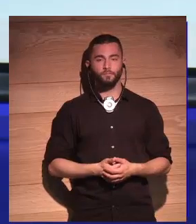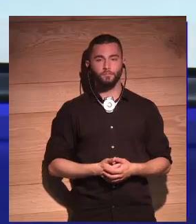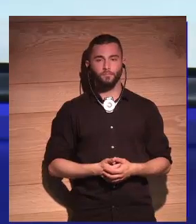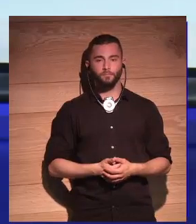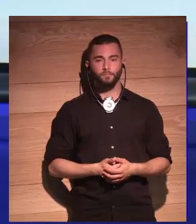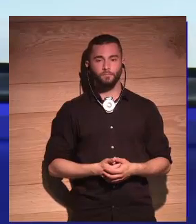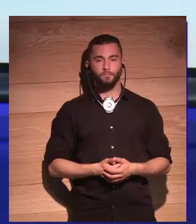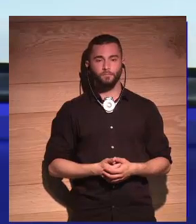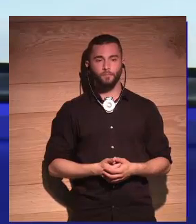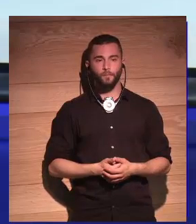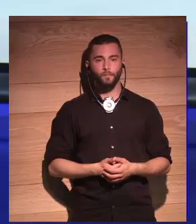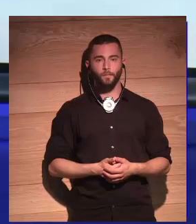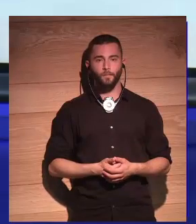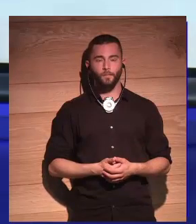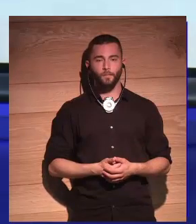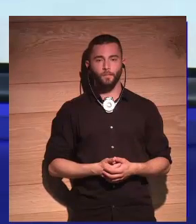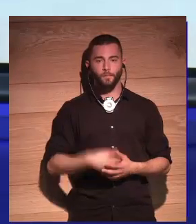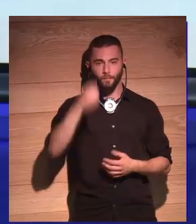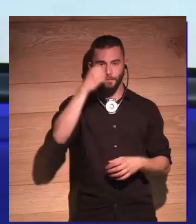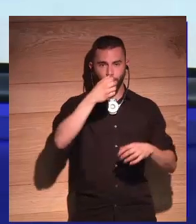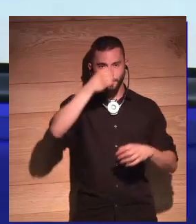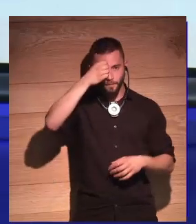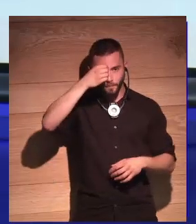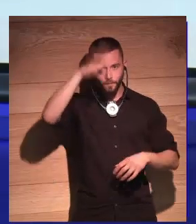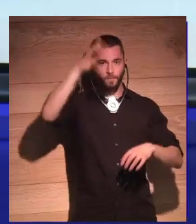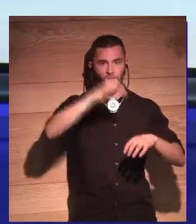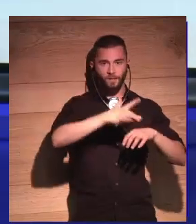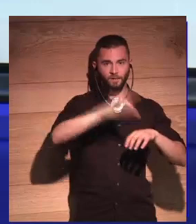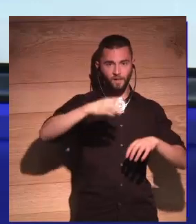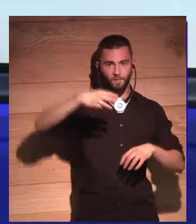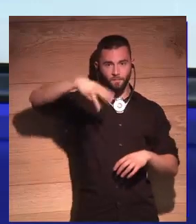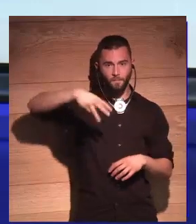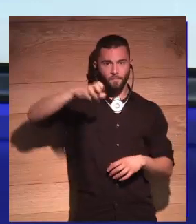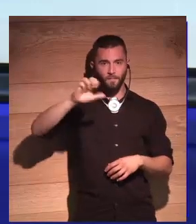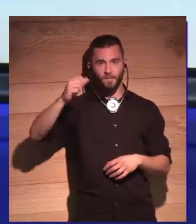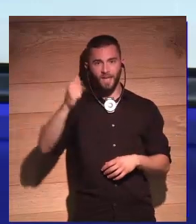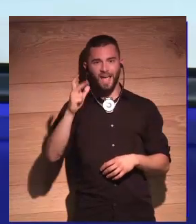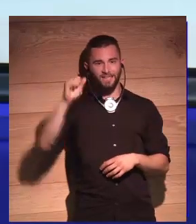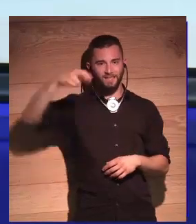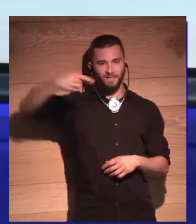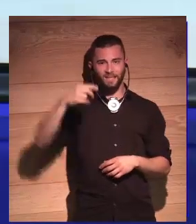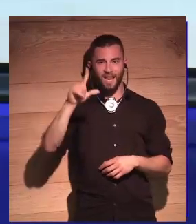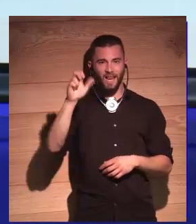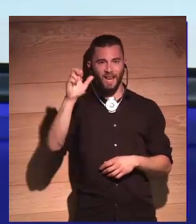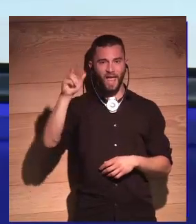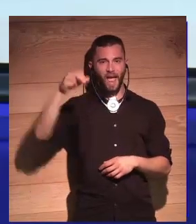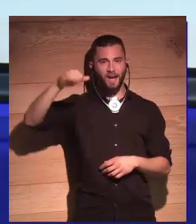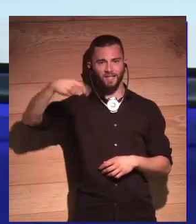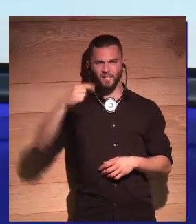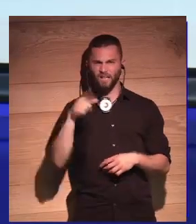Podemos establecer una diferencia entre inteligencia artificial y machine learning. Ni siquiera... No estamos haciendo machine learning aquí. Estamos